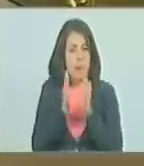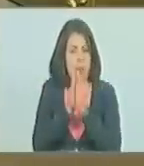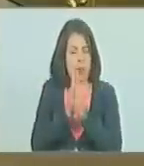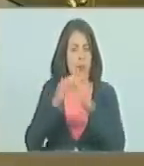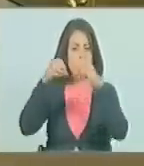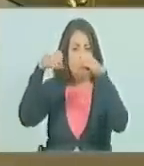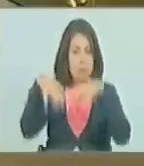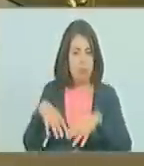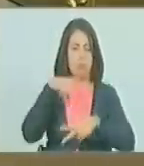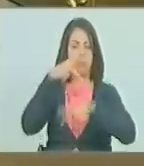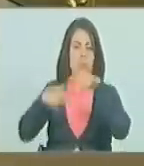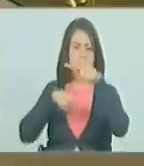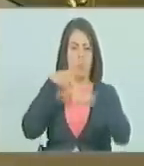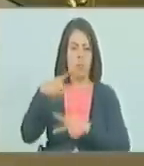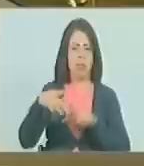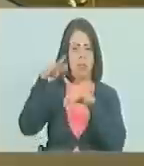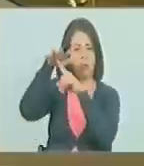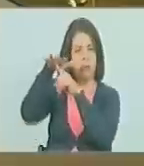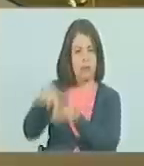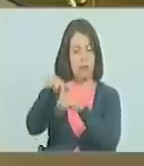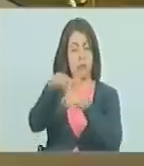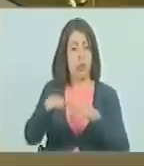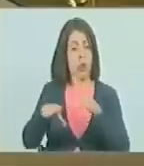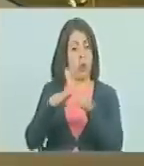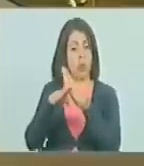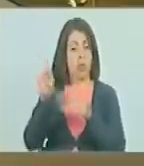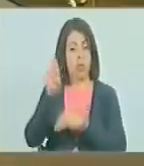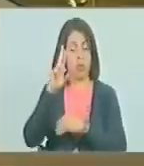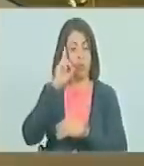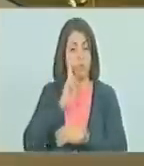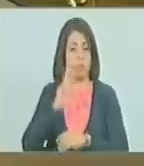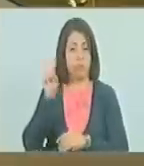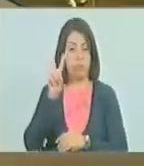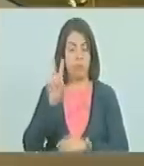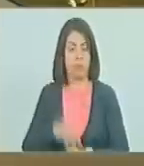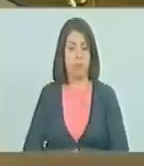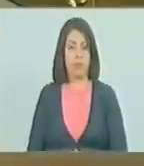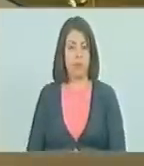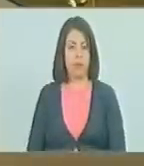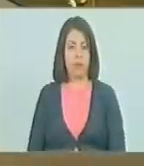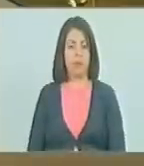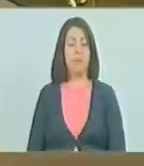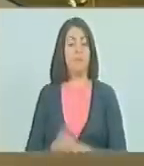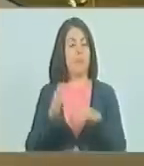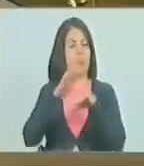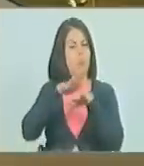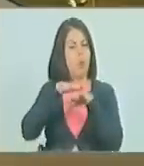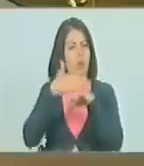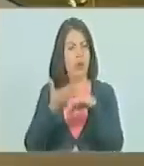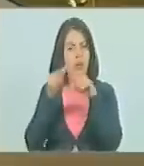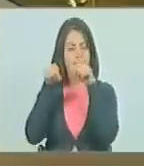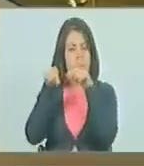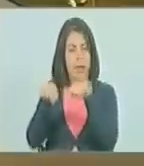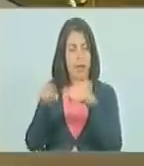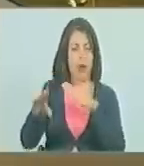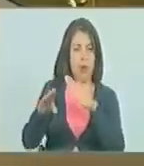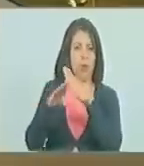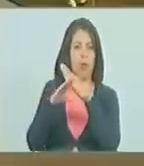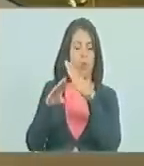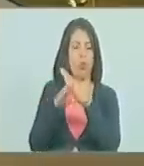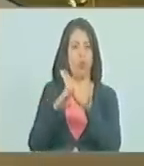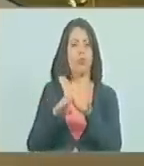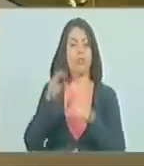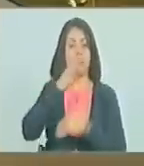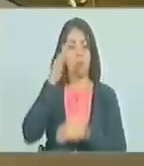cese su política de hostigamiento contra la República Bolivariana de Venezuela, ya que esta atenta contra